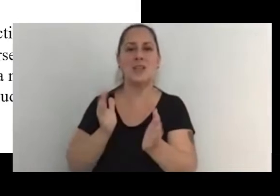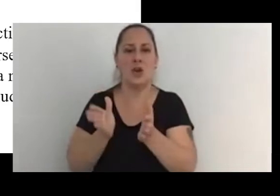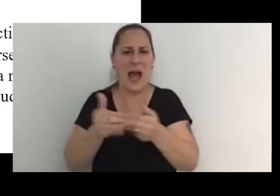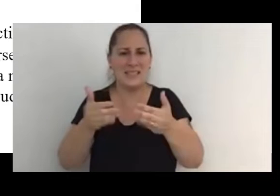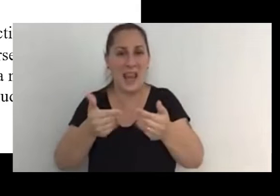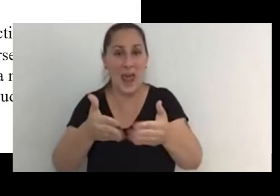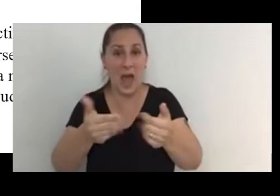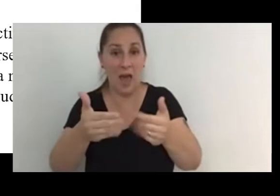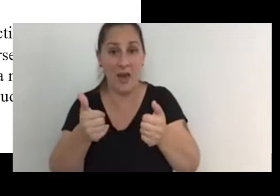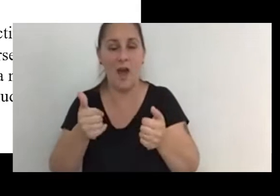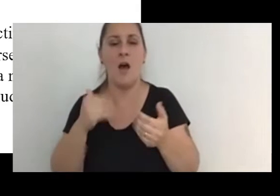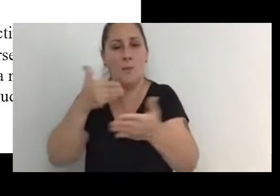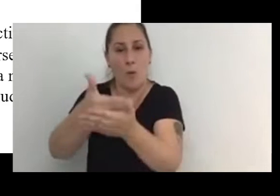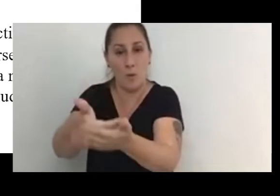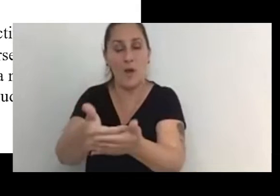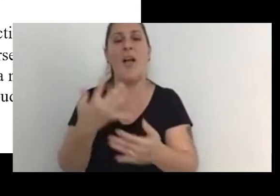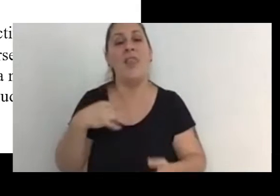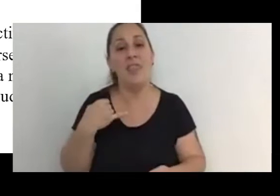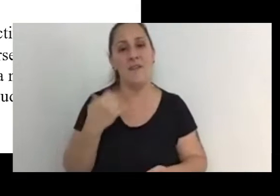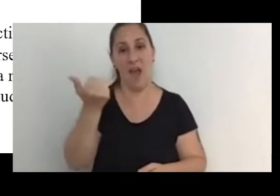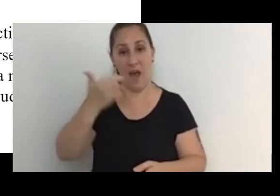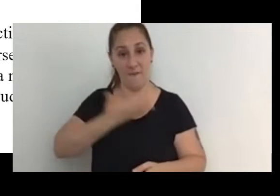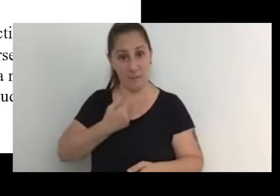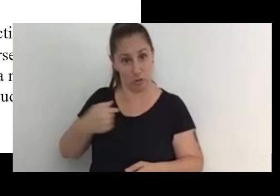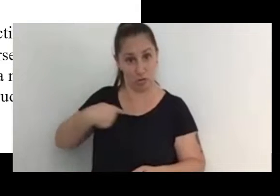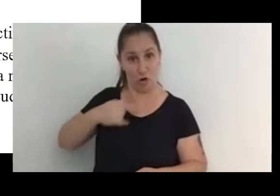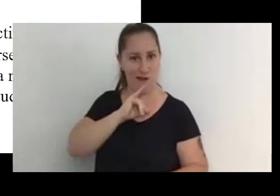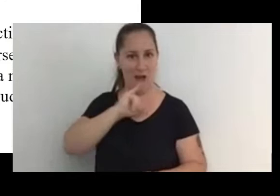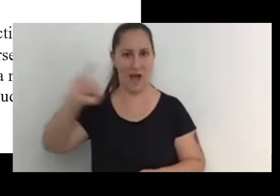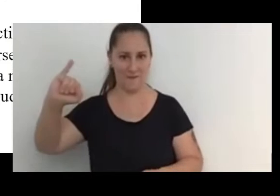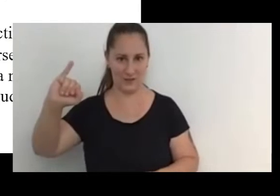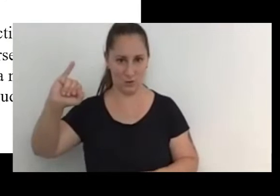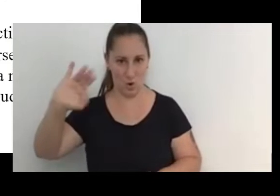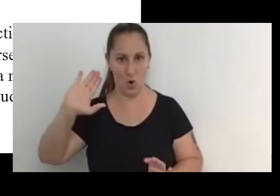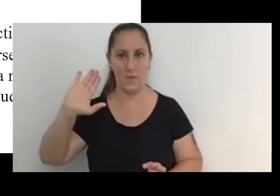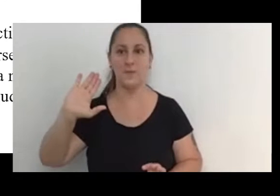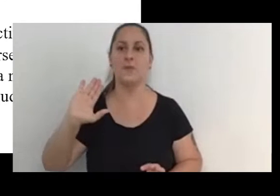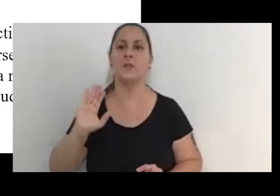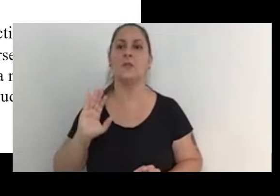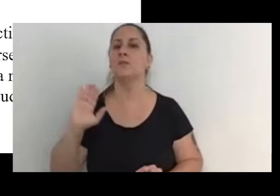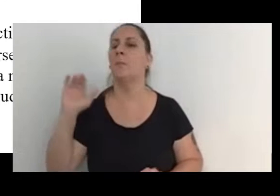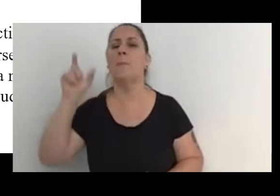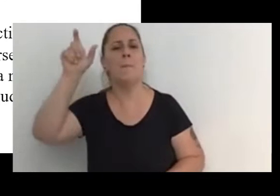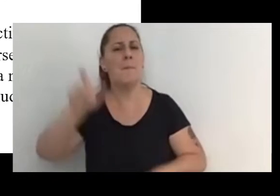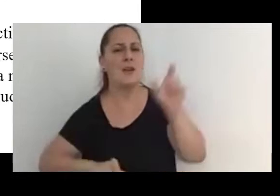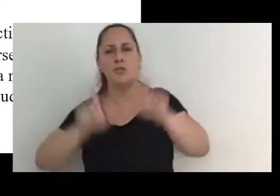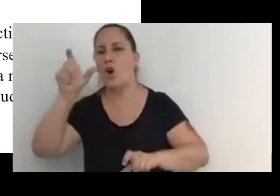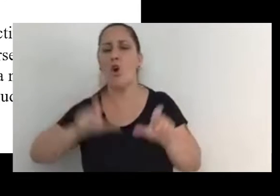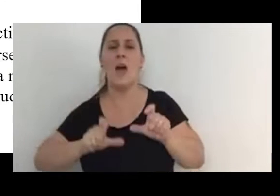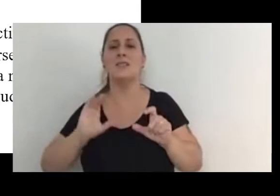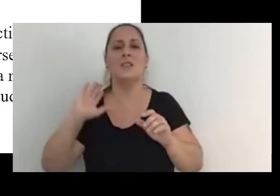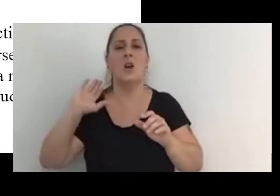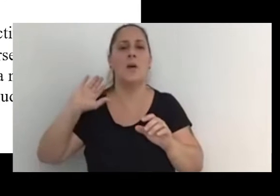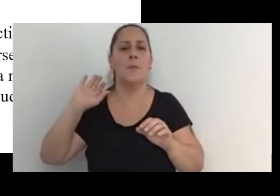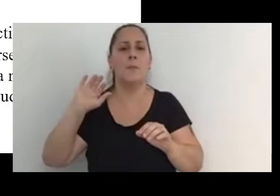ser comunicada a la AFIP, debe aplicarse sin excepción a todas las inversiones de